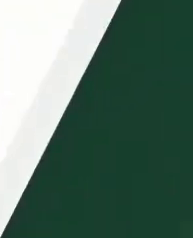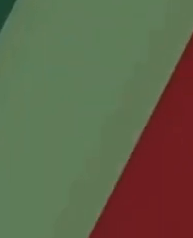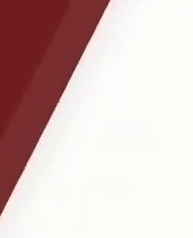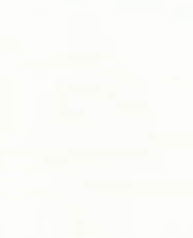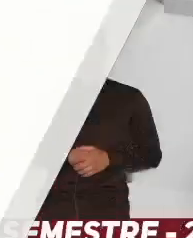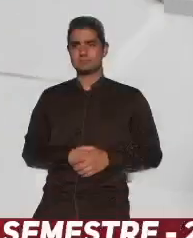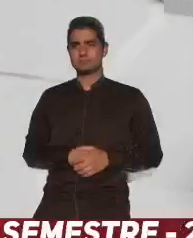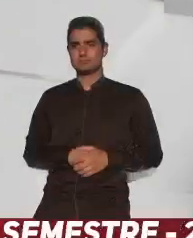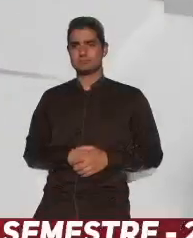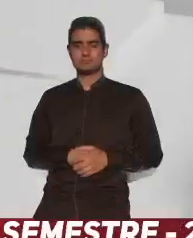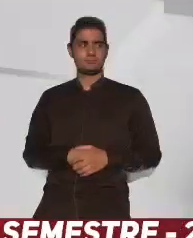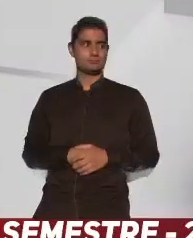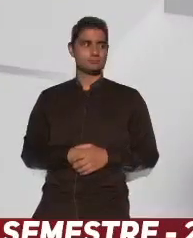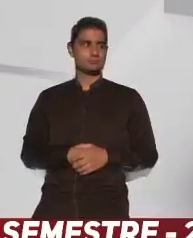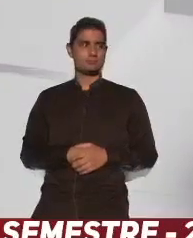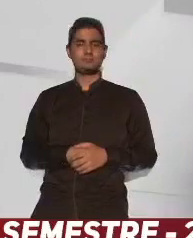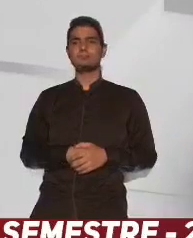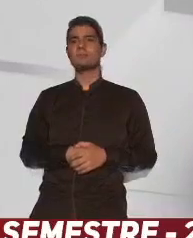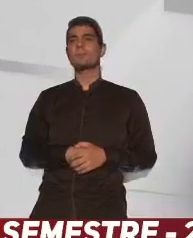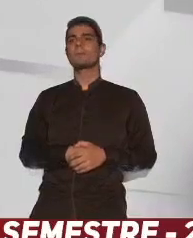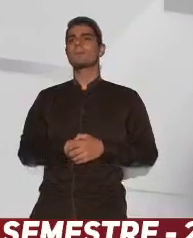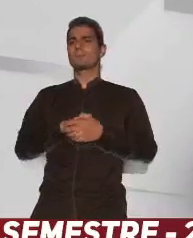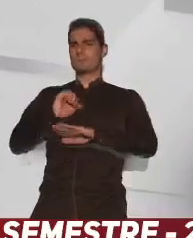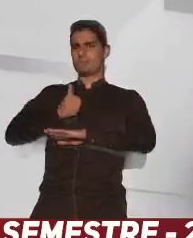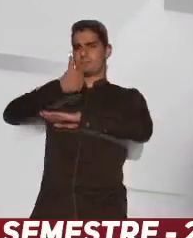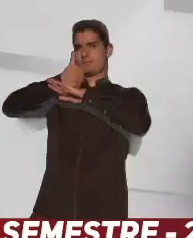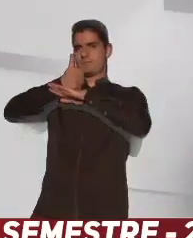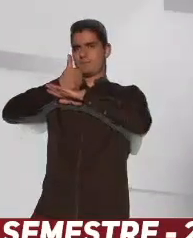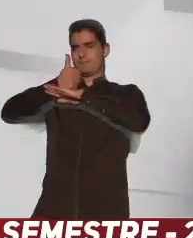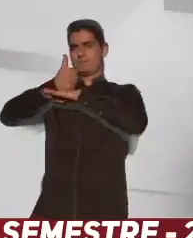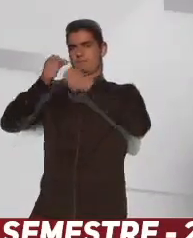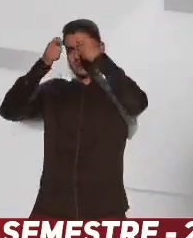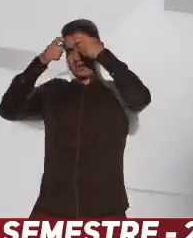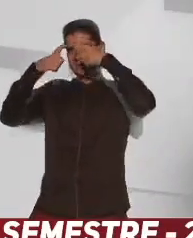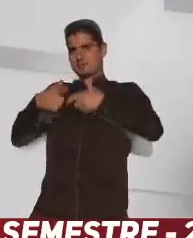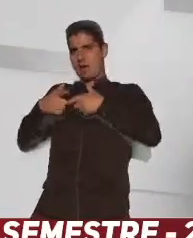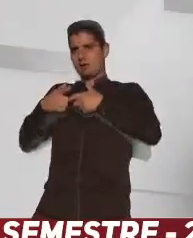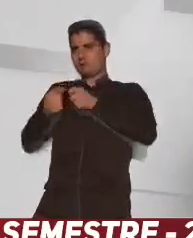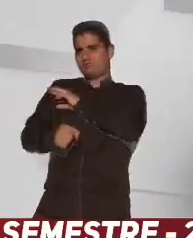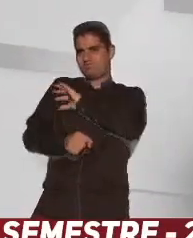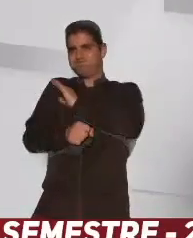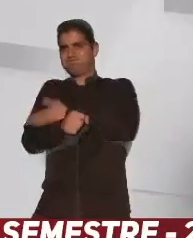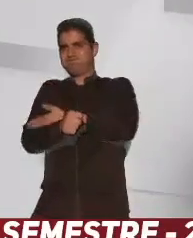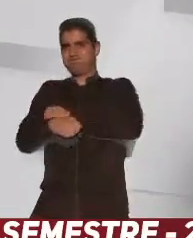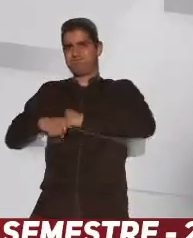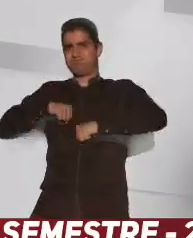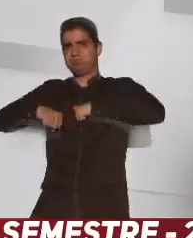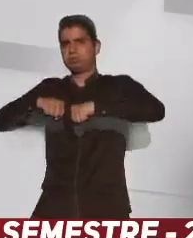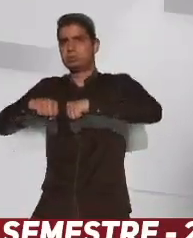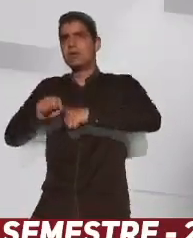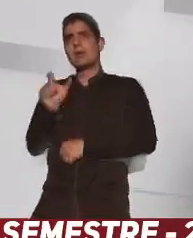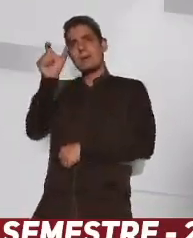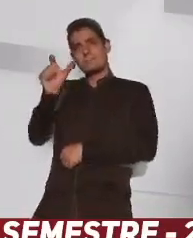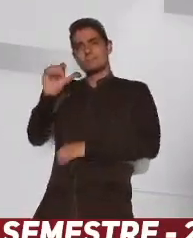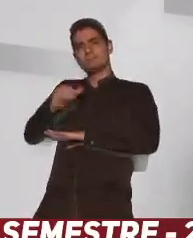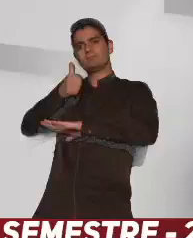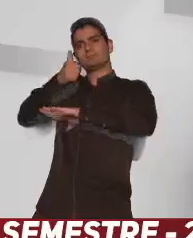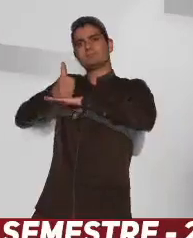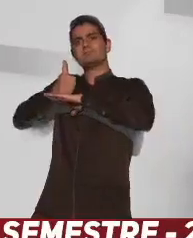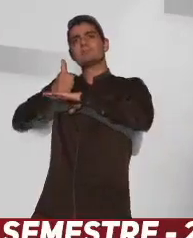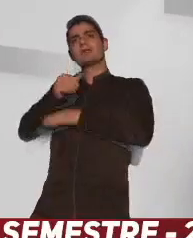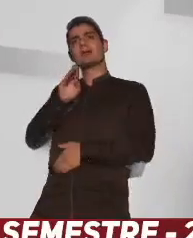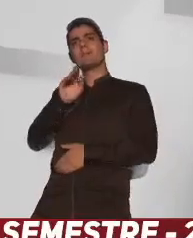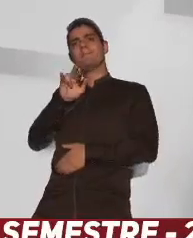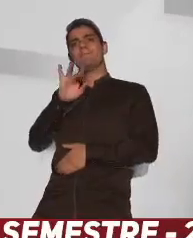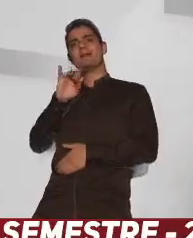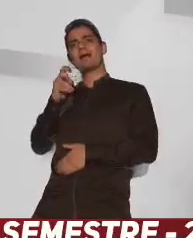Jefatura de Estado Mayor Generador de Fuerza. Brigadier General José Bertulfo Soto Sánchez, jefe